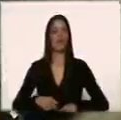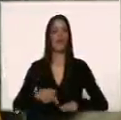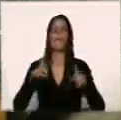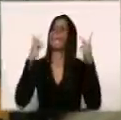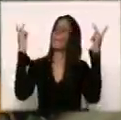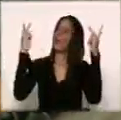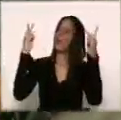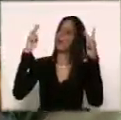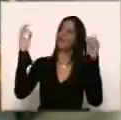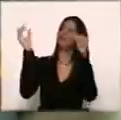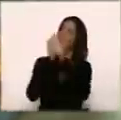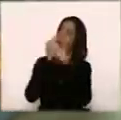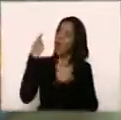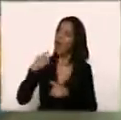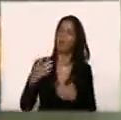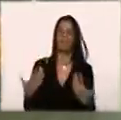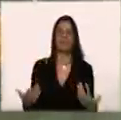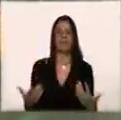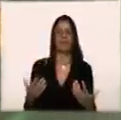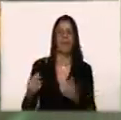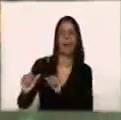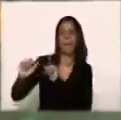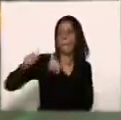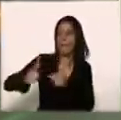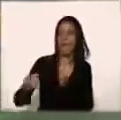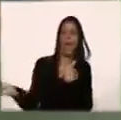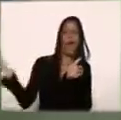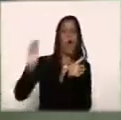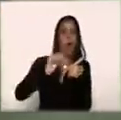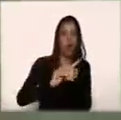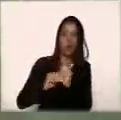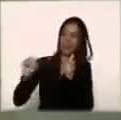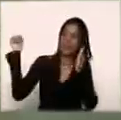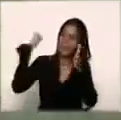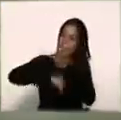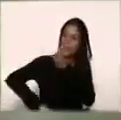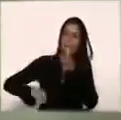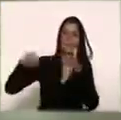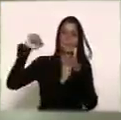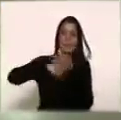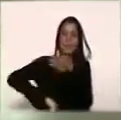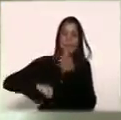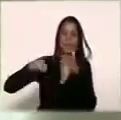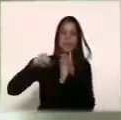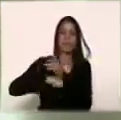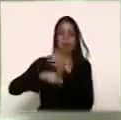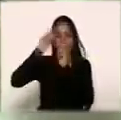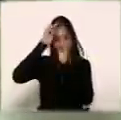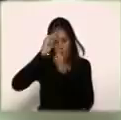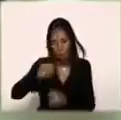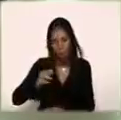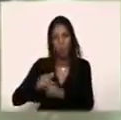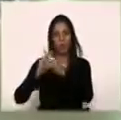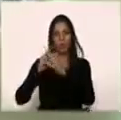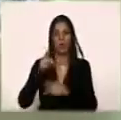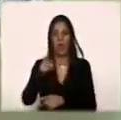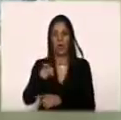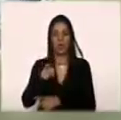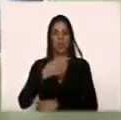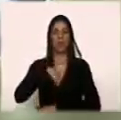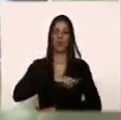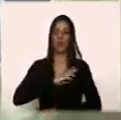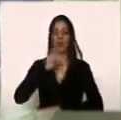vencimos. Y ahora es que empieza una nueva batalla y que justamente por tu honor, hermano, la vamos a